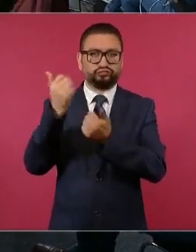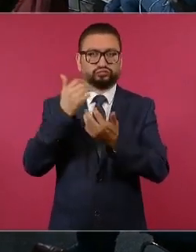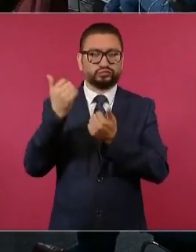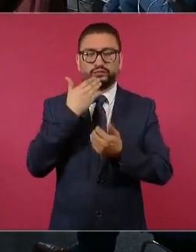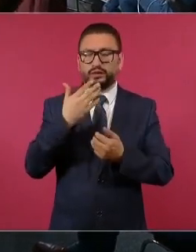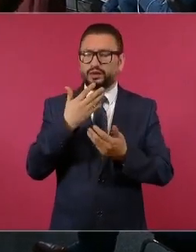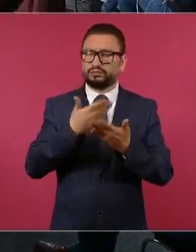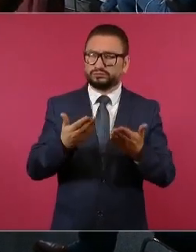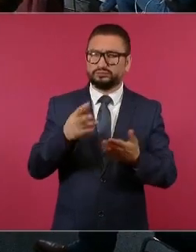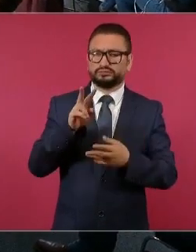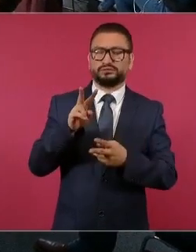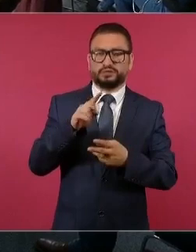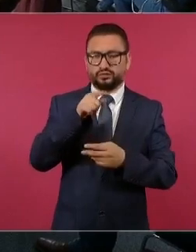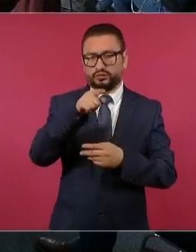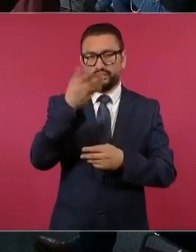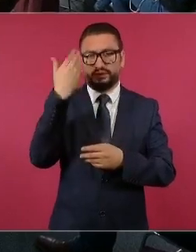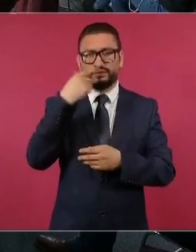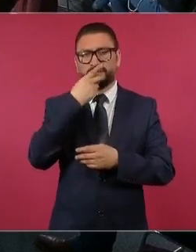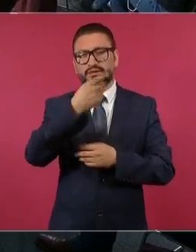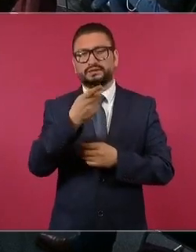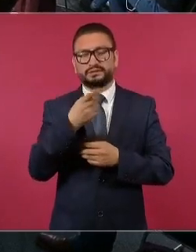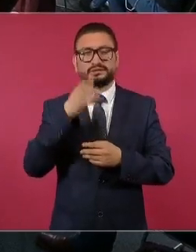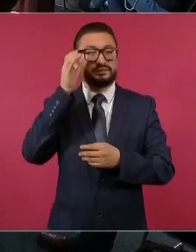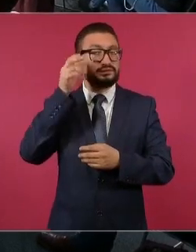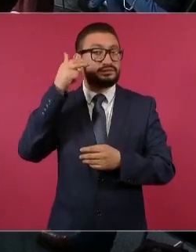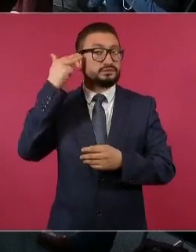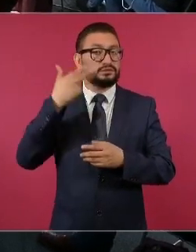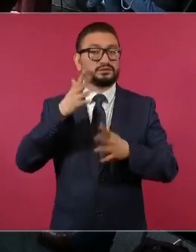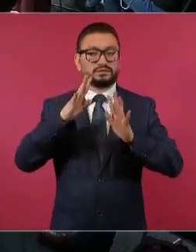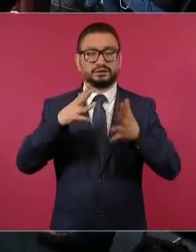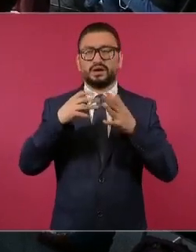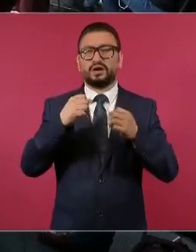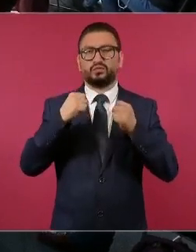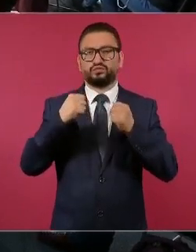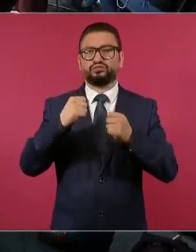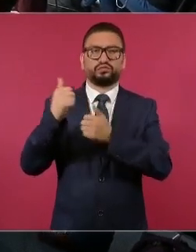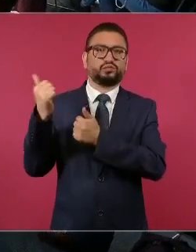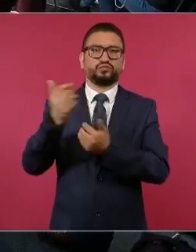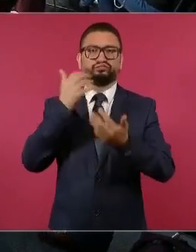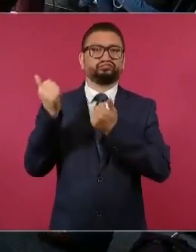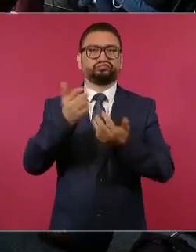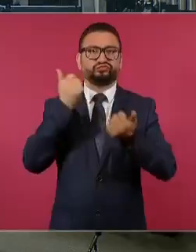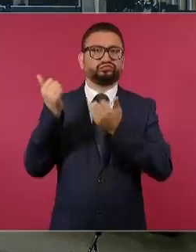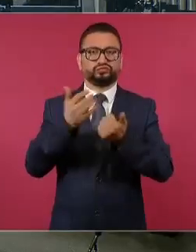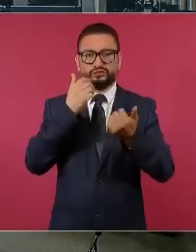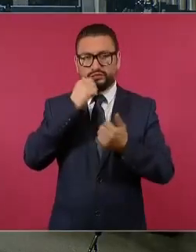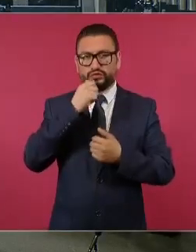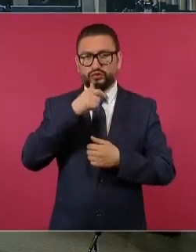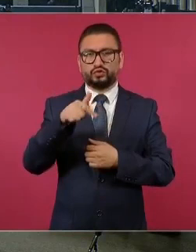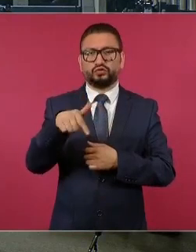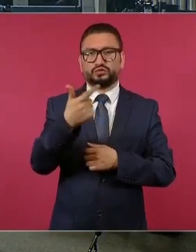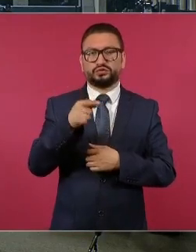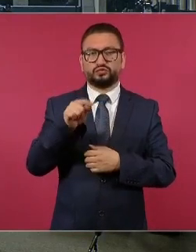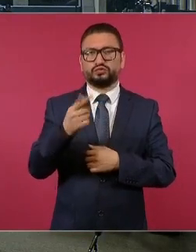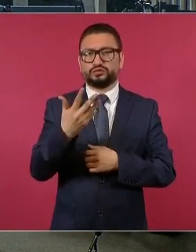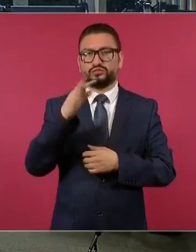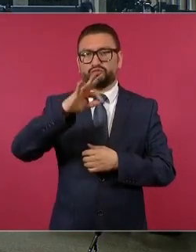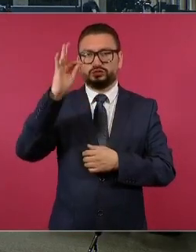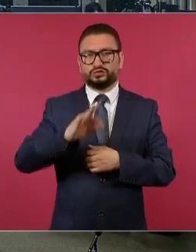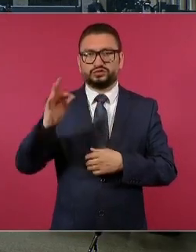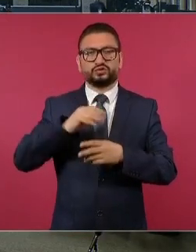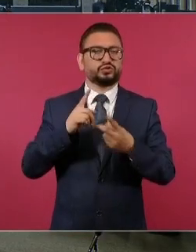mucho la atención que en su momento usted hablaba de que China ya se había convertido en el mayor exportador del mundo, que el 12.5% de las